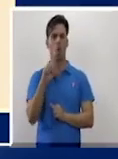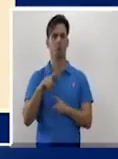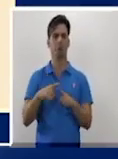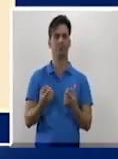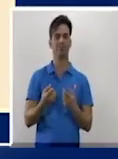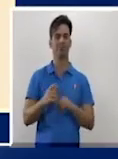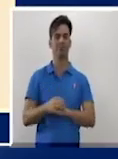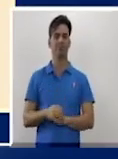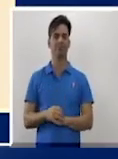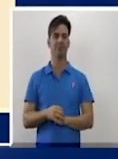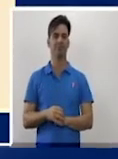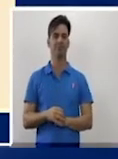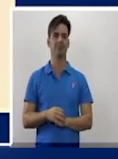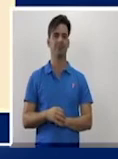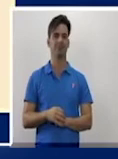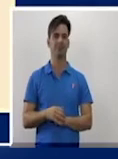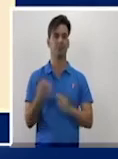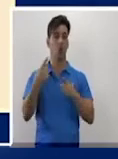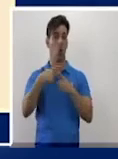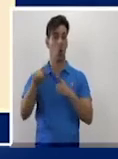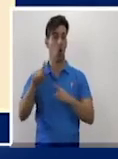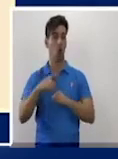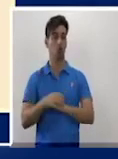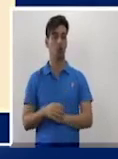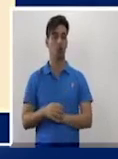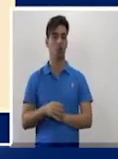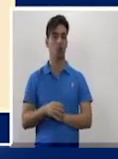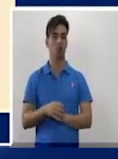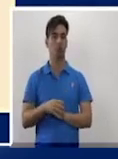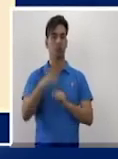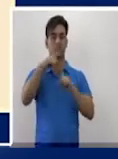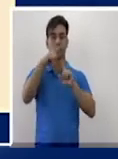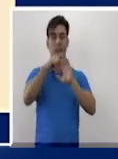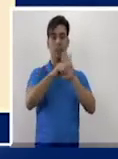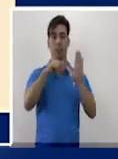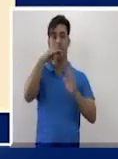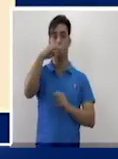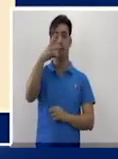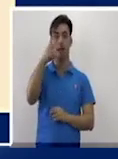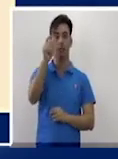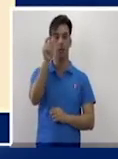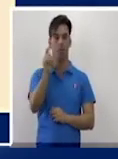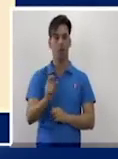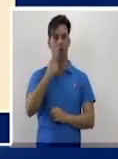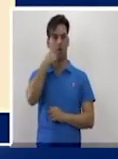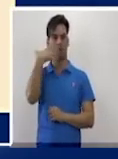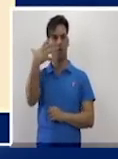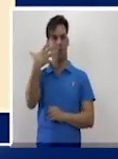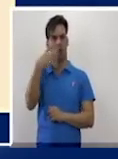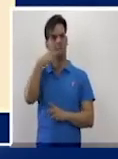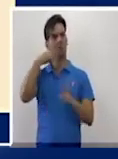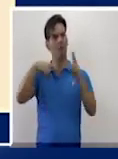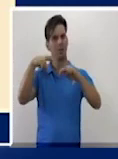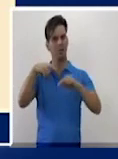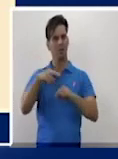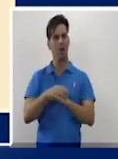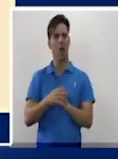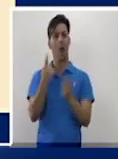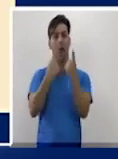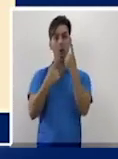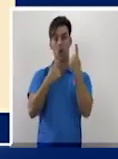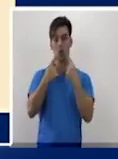sí, investiga. Hay cubanos, puedes buscar. Curiosidades matemáticas, también